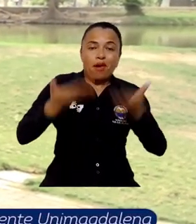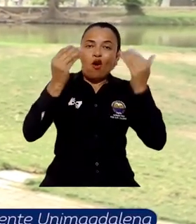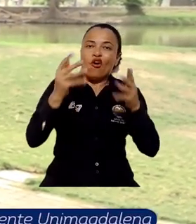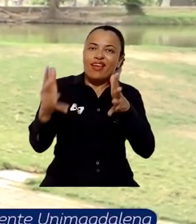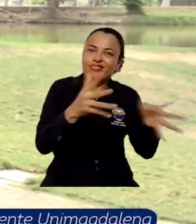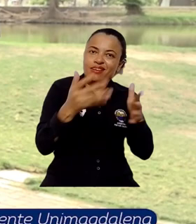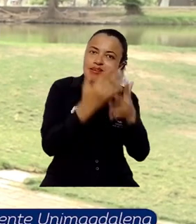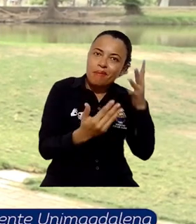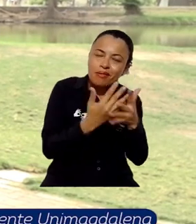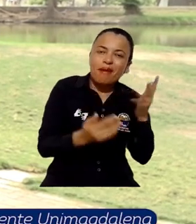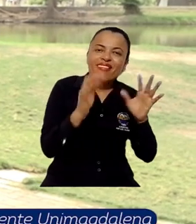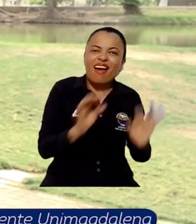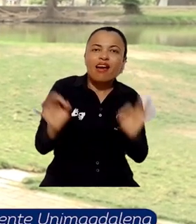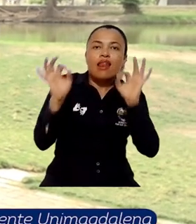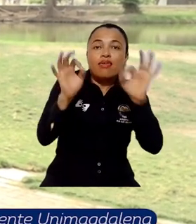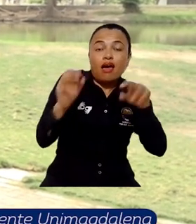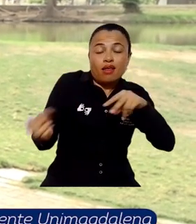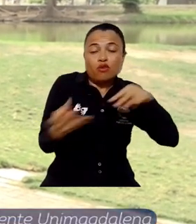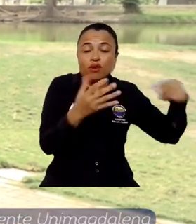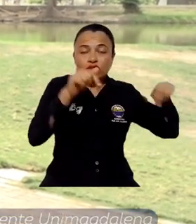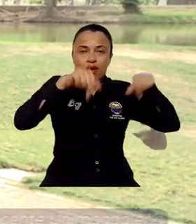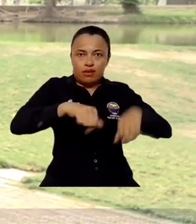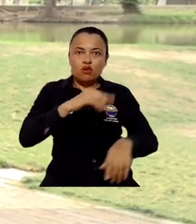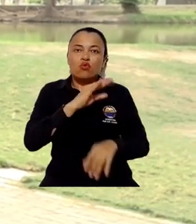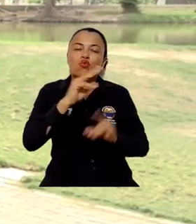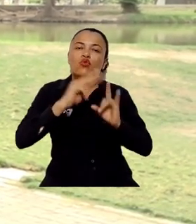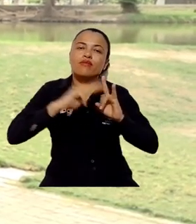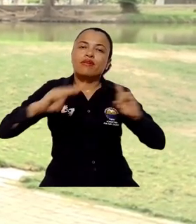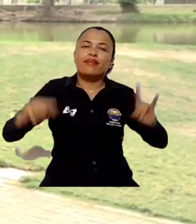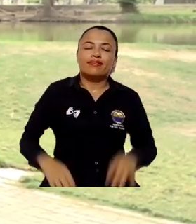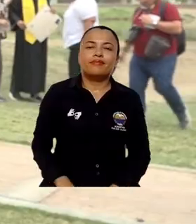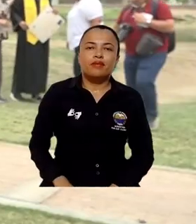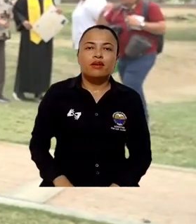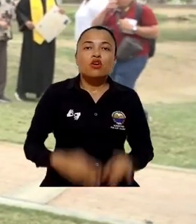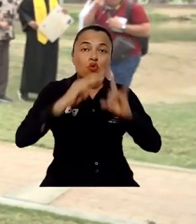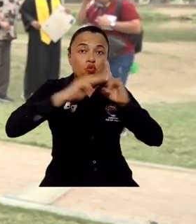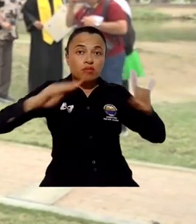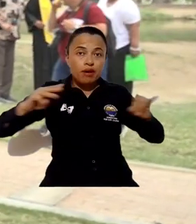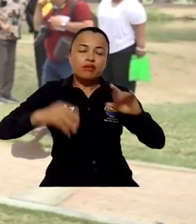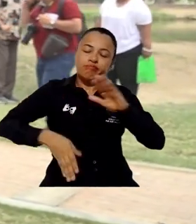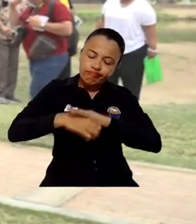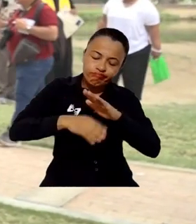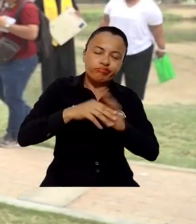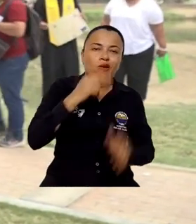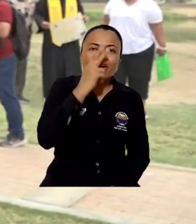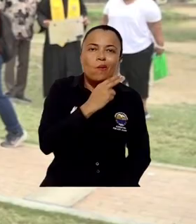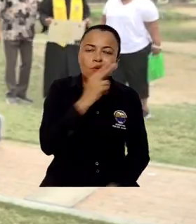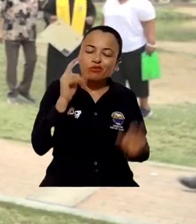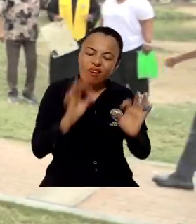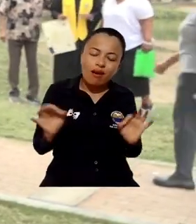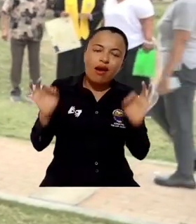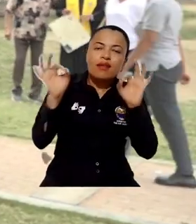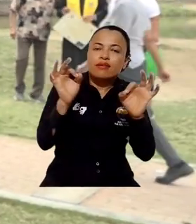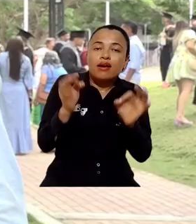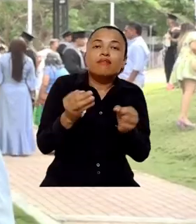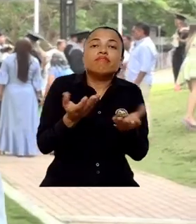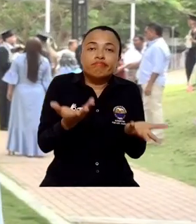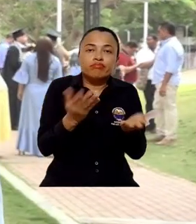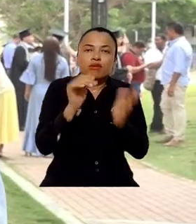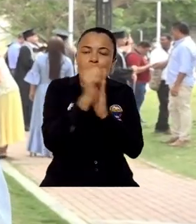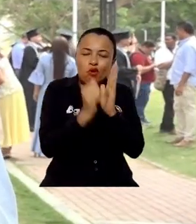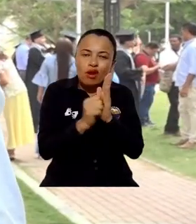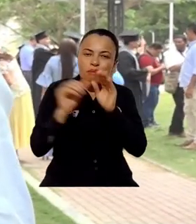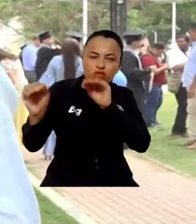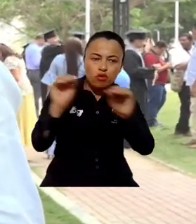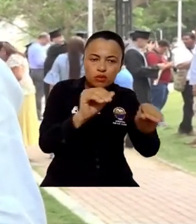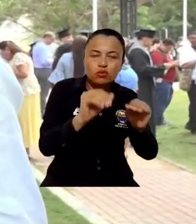de la enseñanza de las matemáticas, de la calidad de la educación pues, aquí en la Universidad del Magdalena. Unimagdalena continuará con el compromiso de la calidad a través de